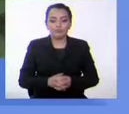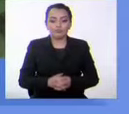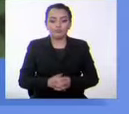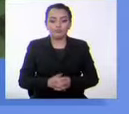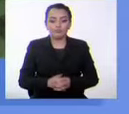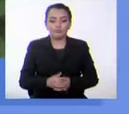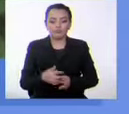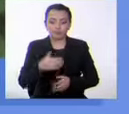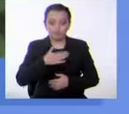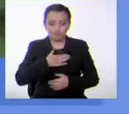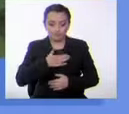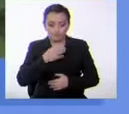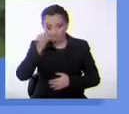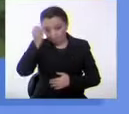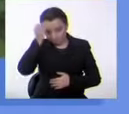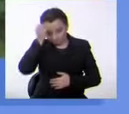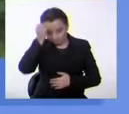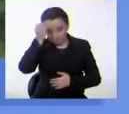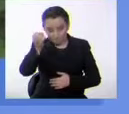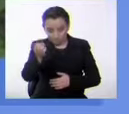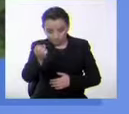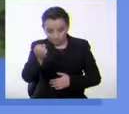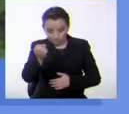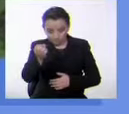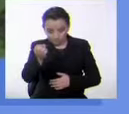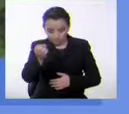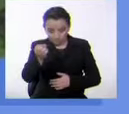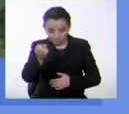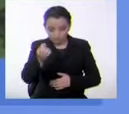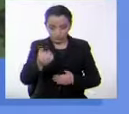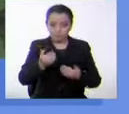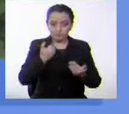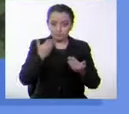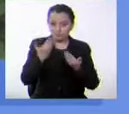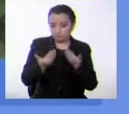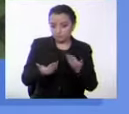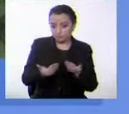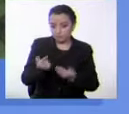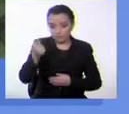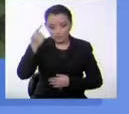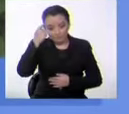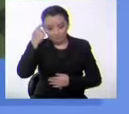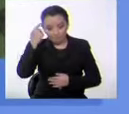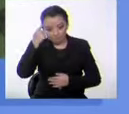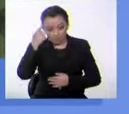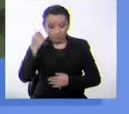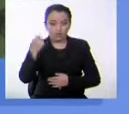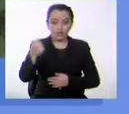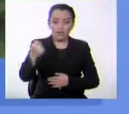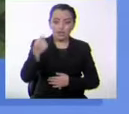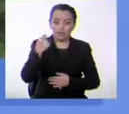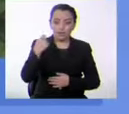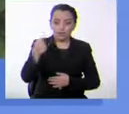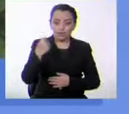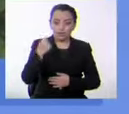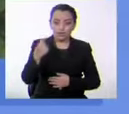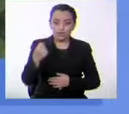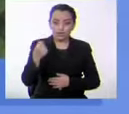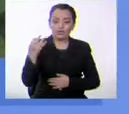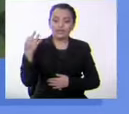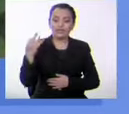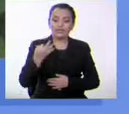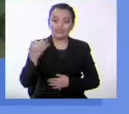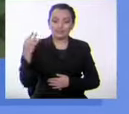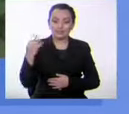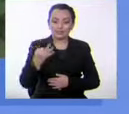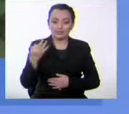Mi opinión al respecto es la siguiente. Pienso que es muy importante, es muy necesario